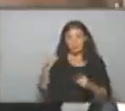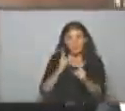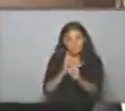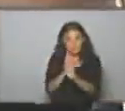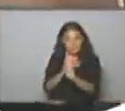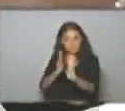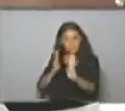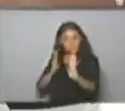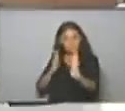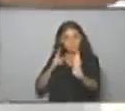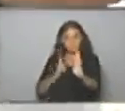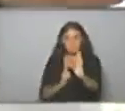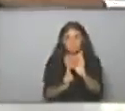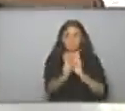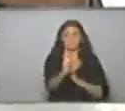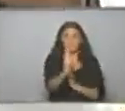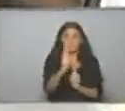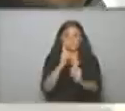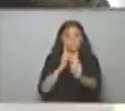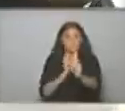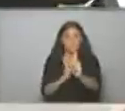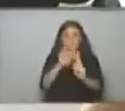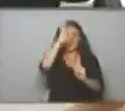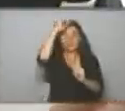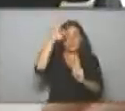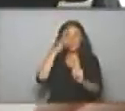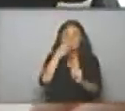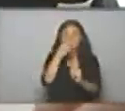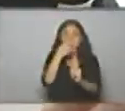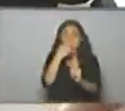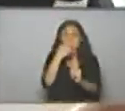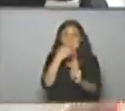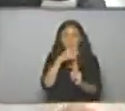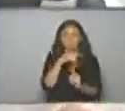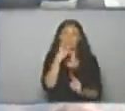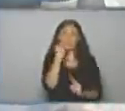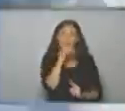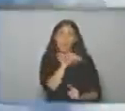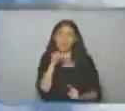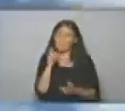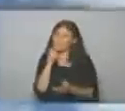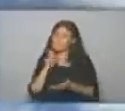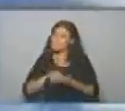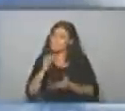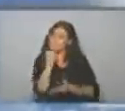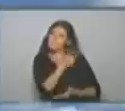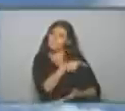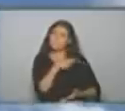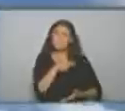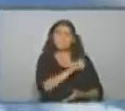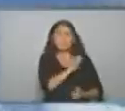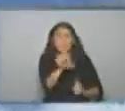para recibir la Eucaristía. Y sí, esa es, digamos, ya la parte. ¿Quiénes se van a acercar en este caso? ¿Los cardenales?